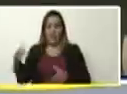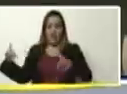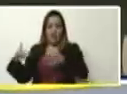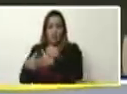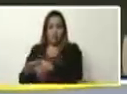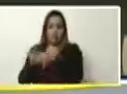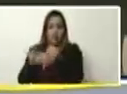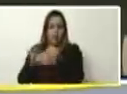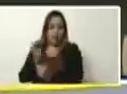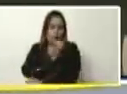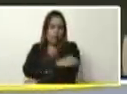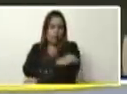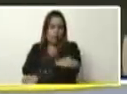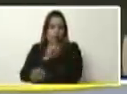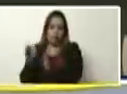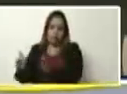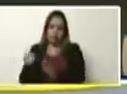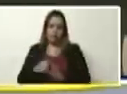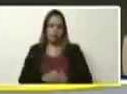Gerardo Blay.